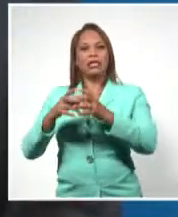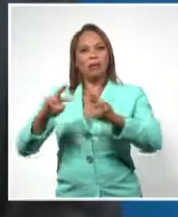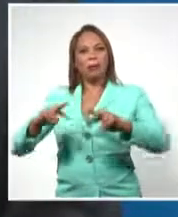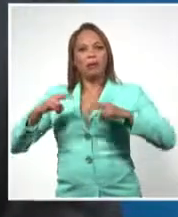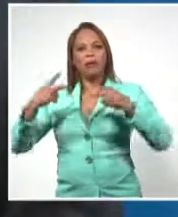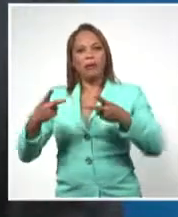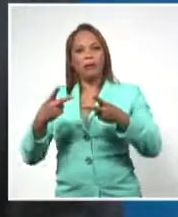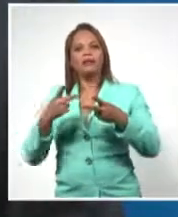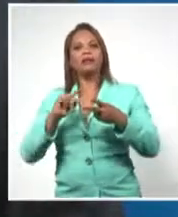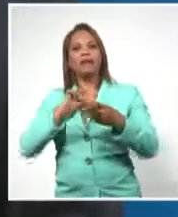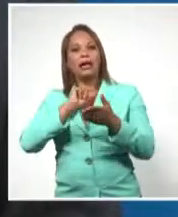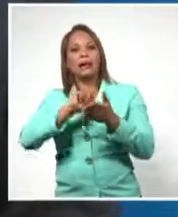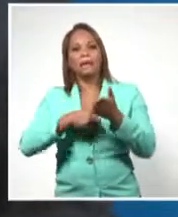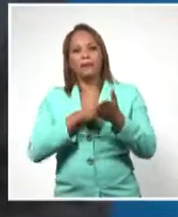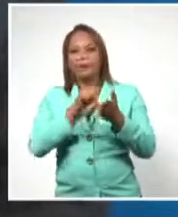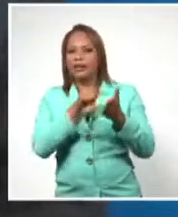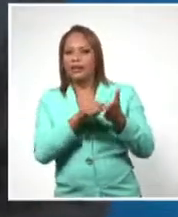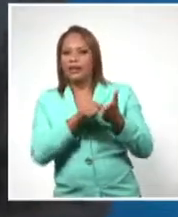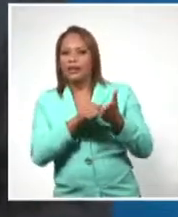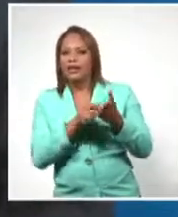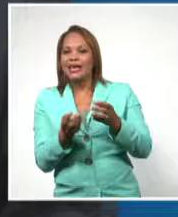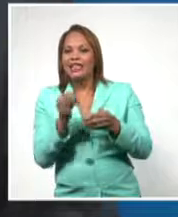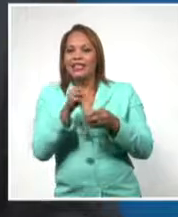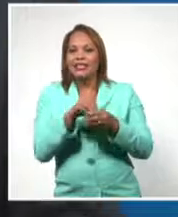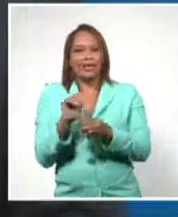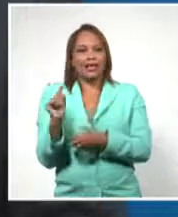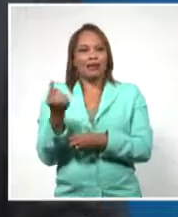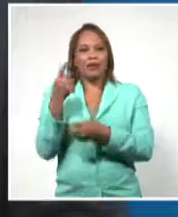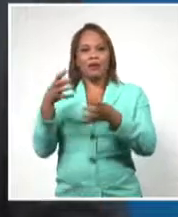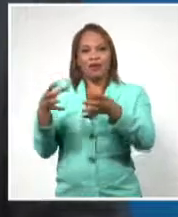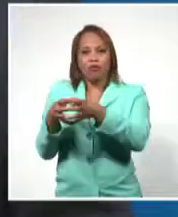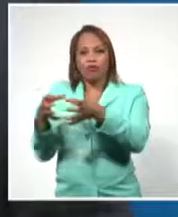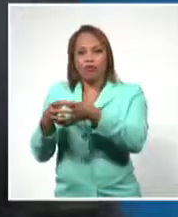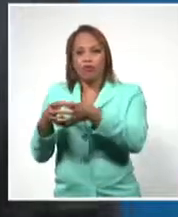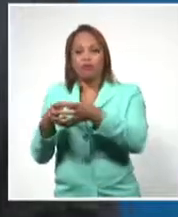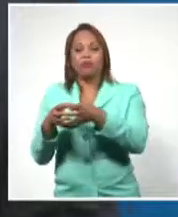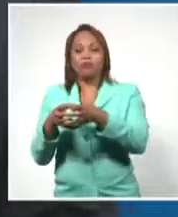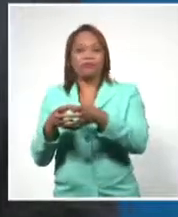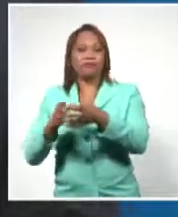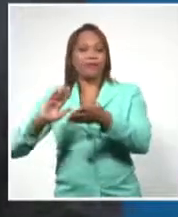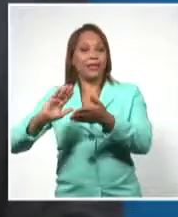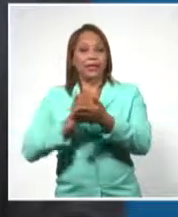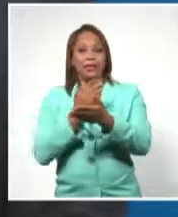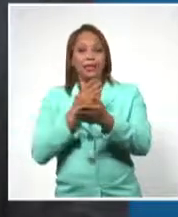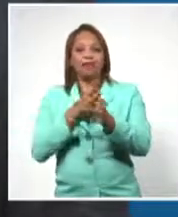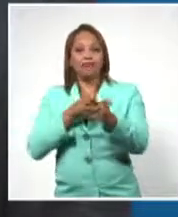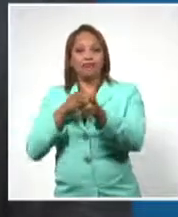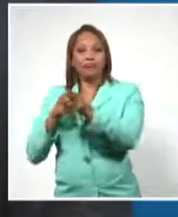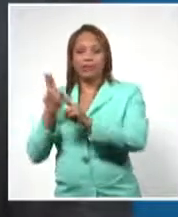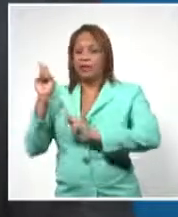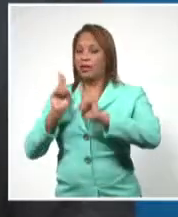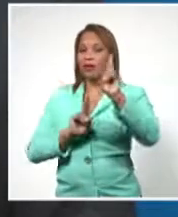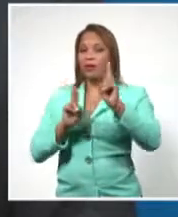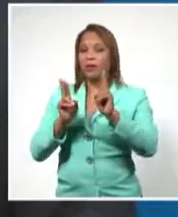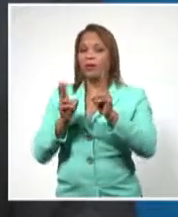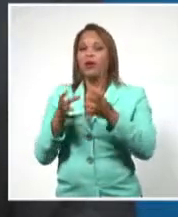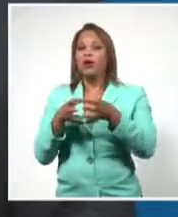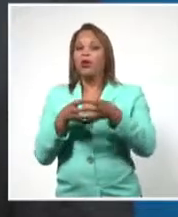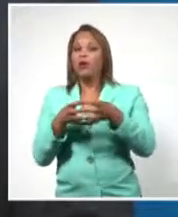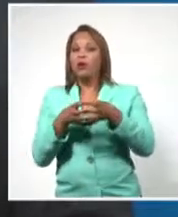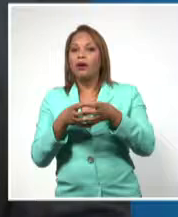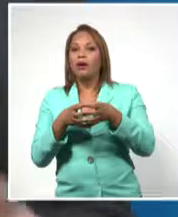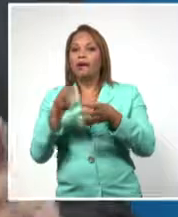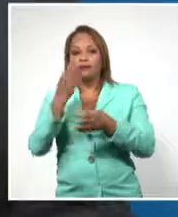instrumento, de integrar la primera zona libre de armas nucleares en un área densamente poblada del